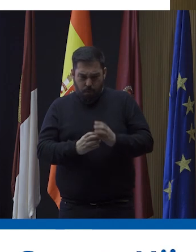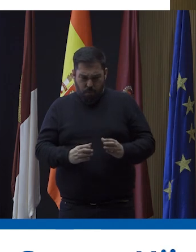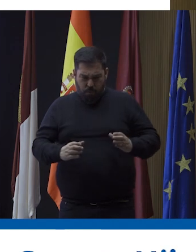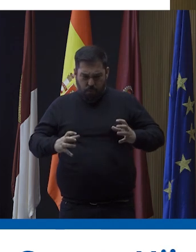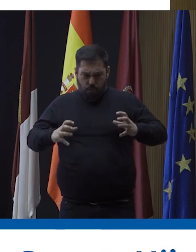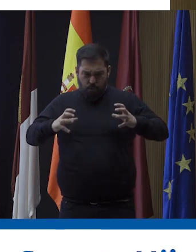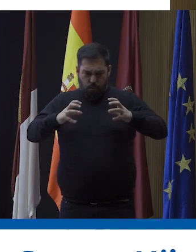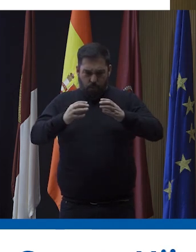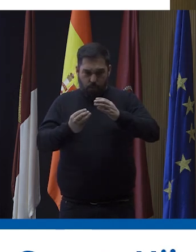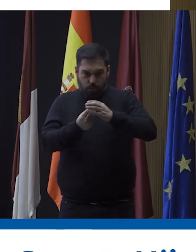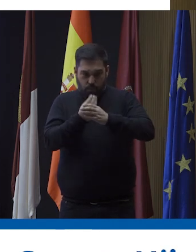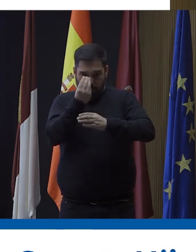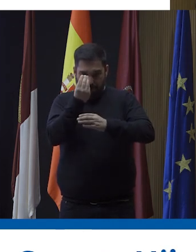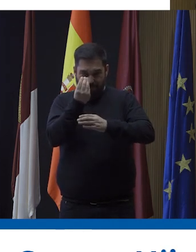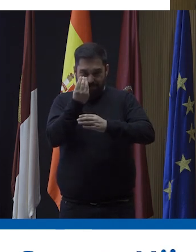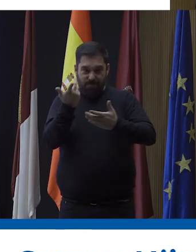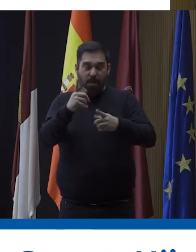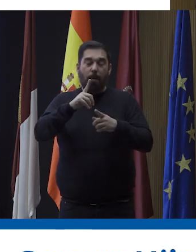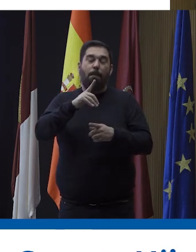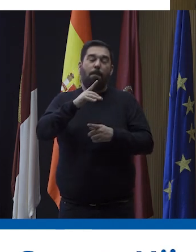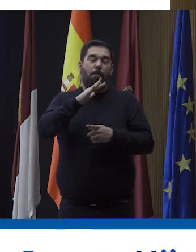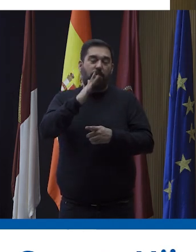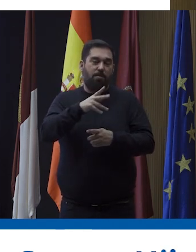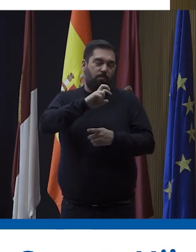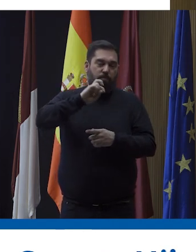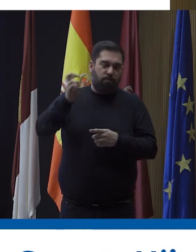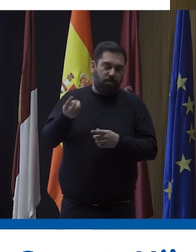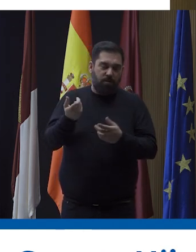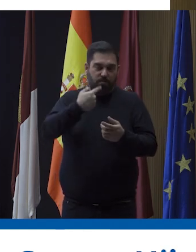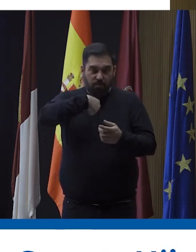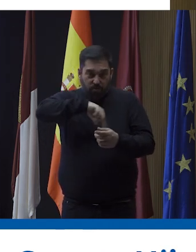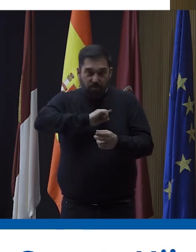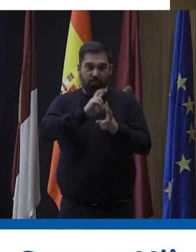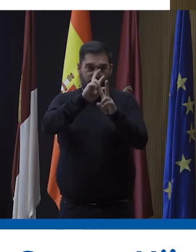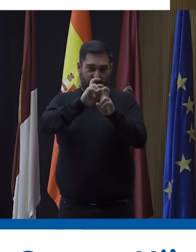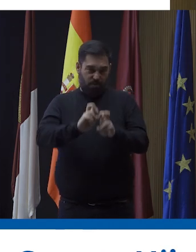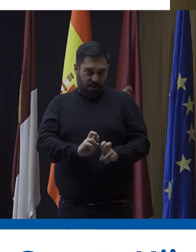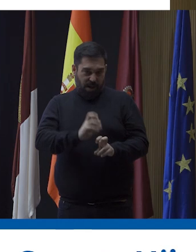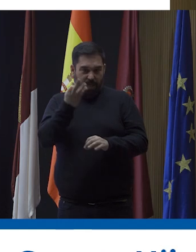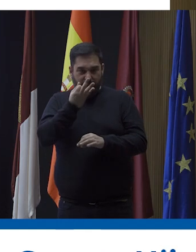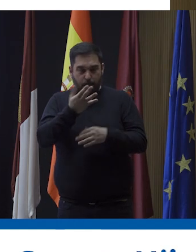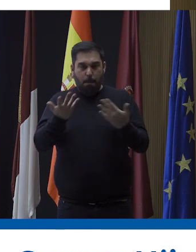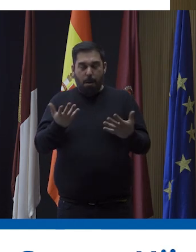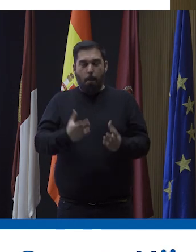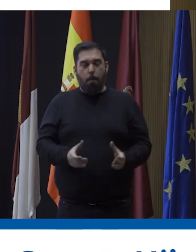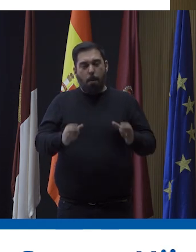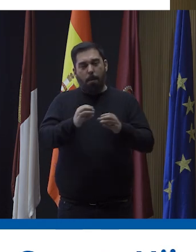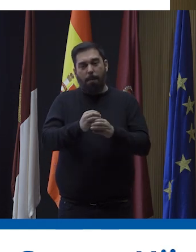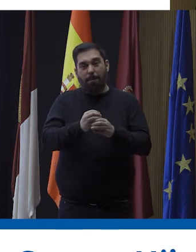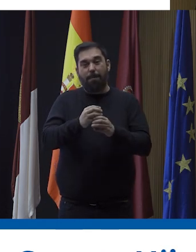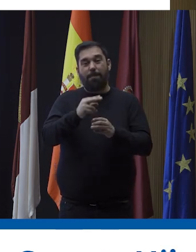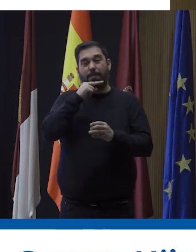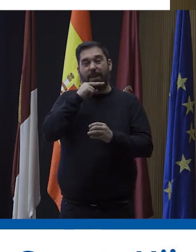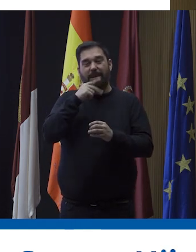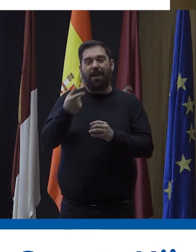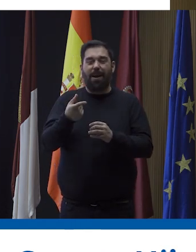haber muchas causas y hay que estudiarlo, ¿vale? Normalmente lo que pasa es que la vejiga no se contrae, se vuelve un